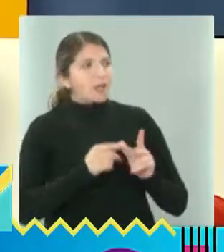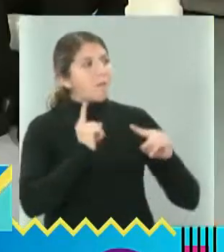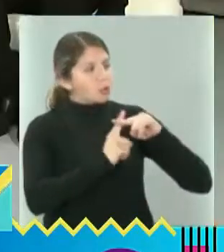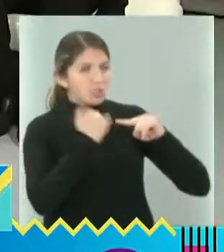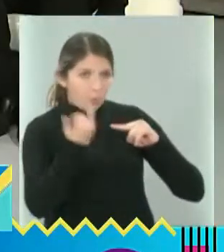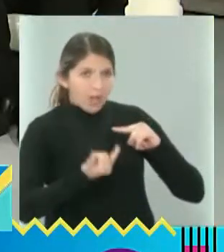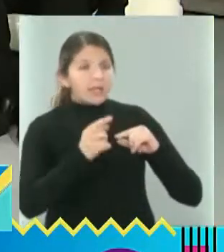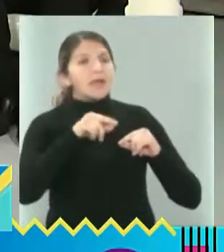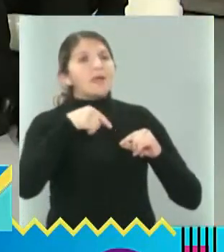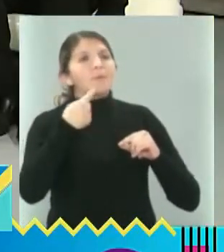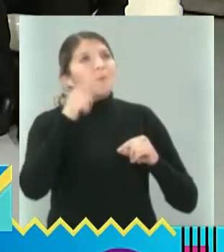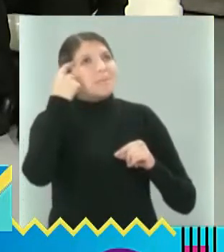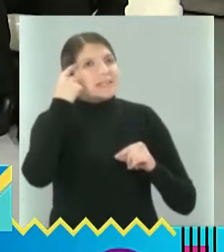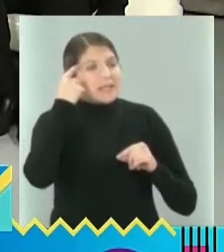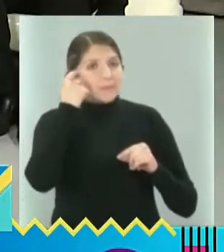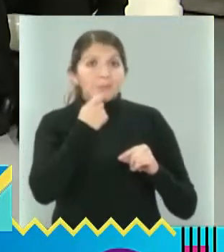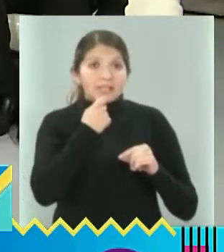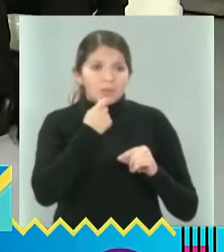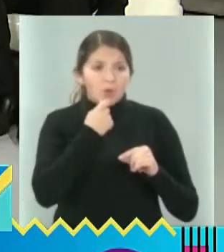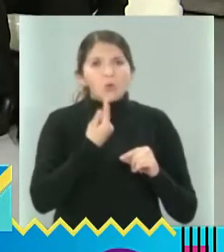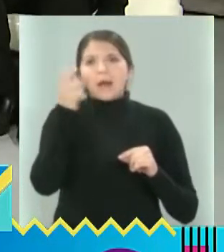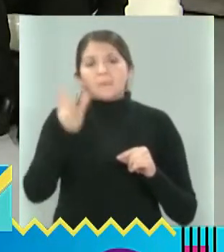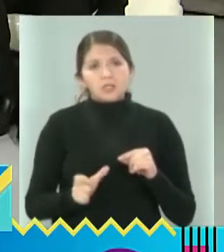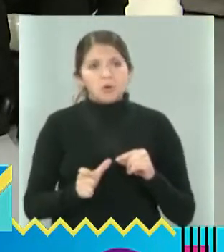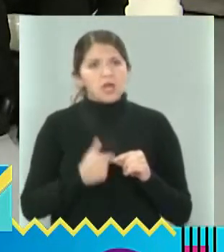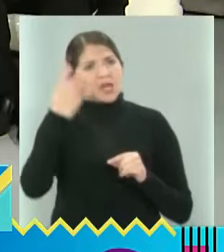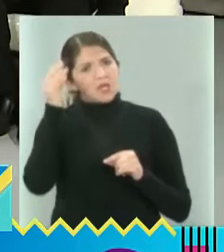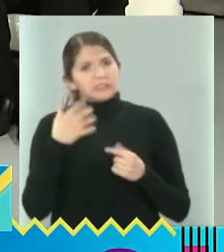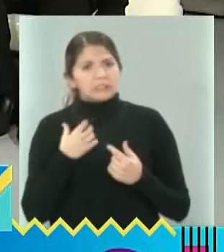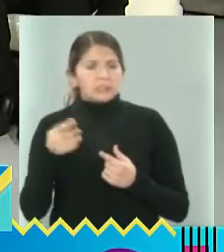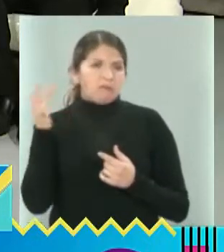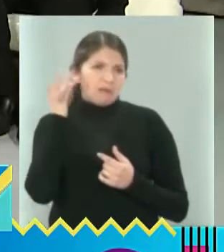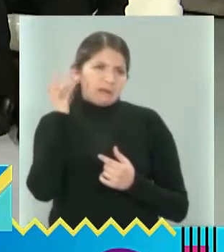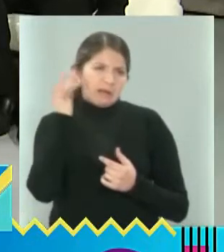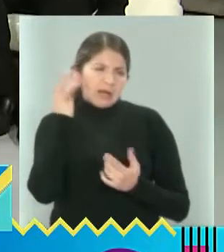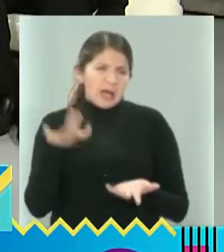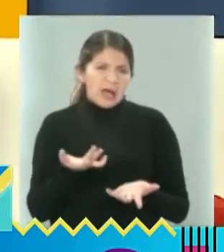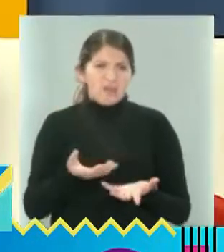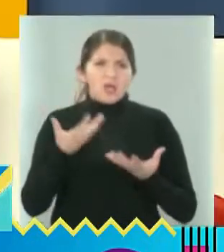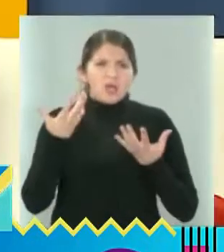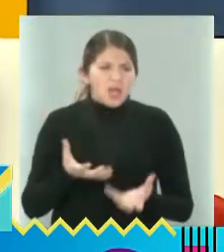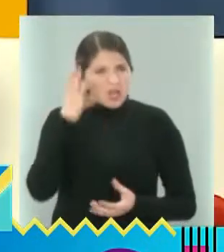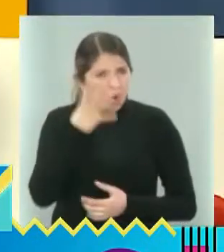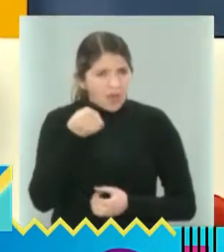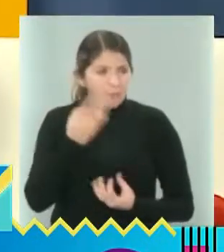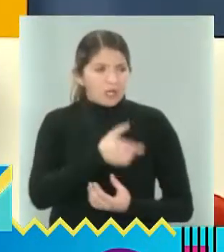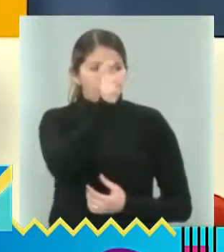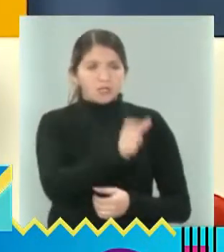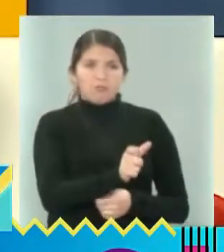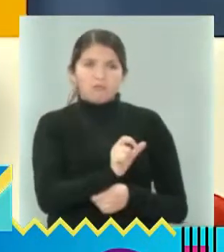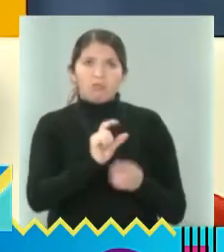factores, pero creo que eso todavía de que alguien se moleste porque lo están atendiendo lento, pero porque eso es una persona... tiene que ver también con la educación de la